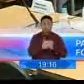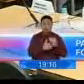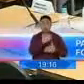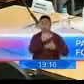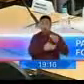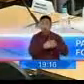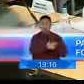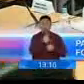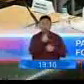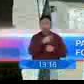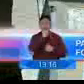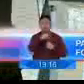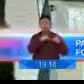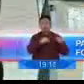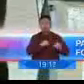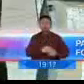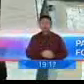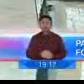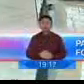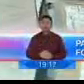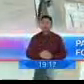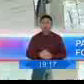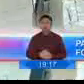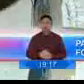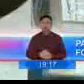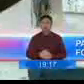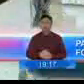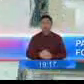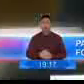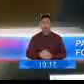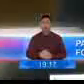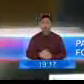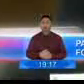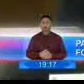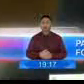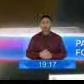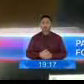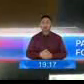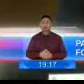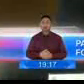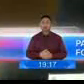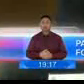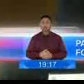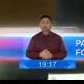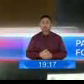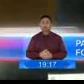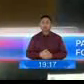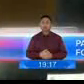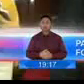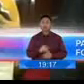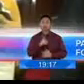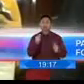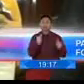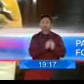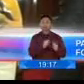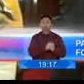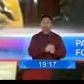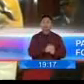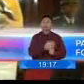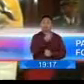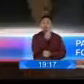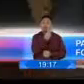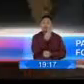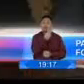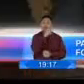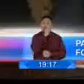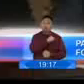duda se le han convertido en una piedra en el zapato. No se descarta el binomio Gustavo Yalc, Marcela Guiñaga, algo